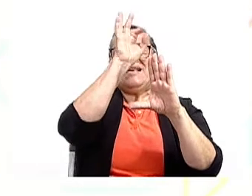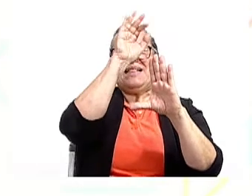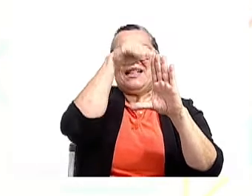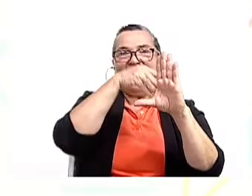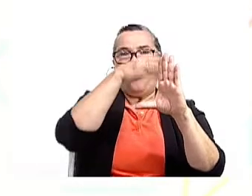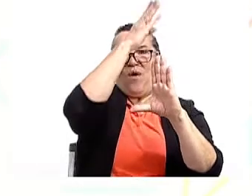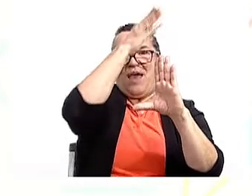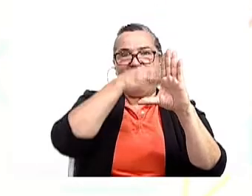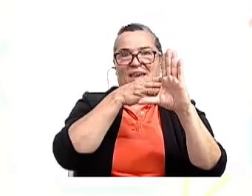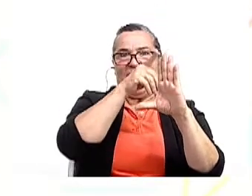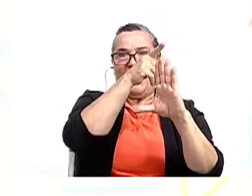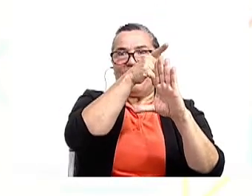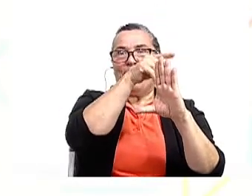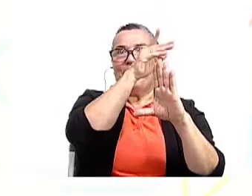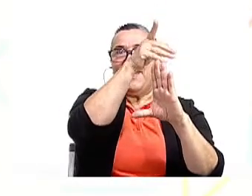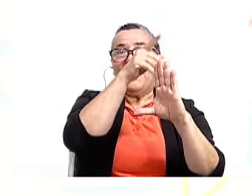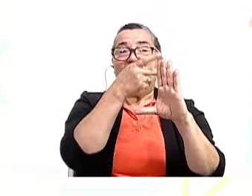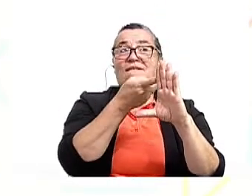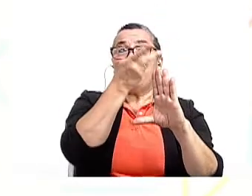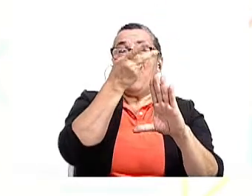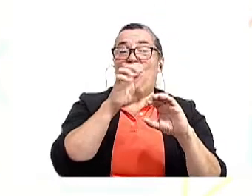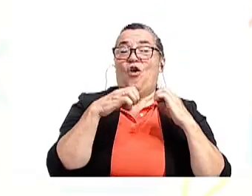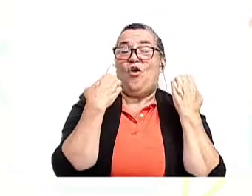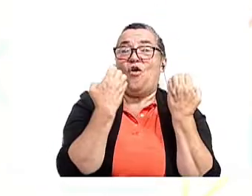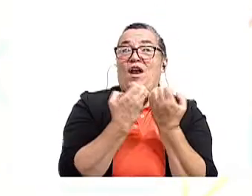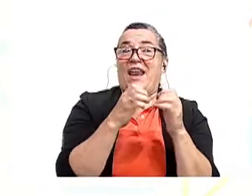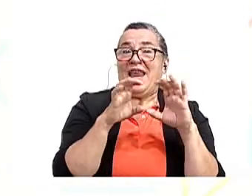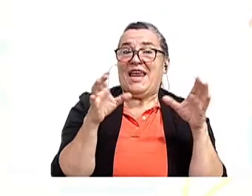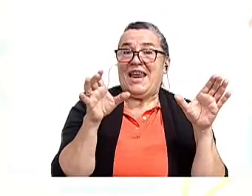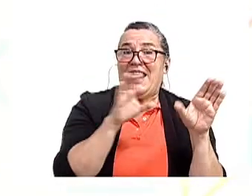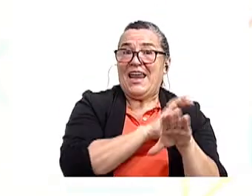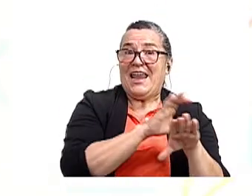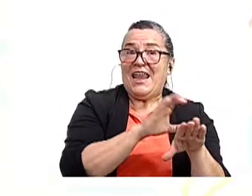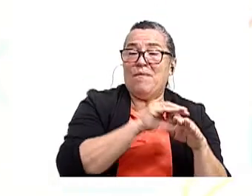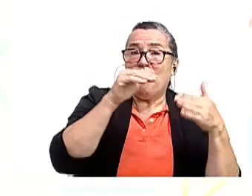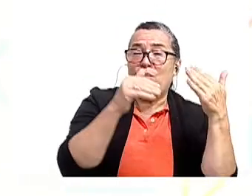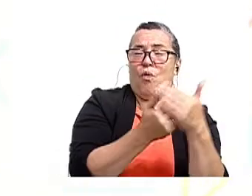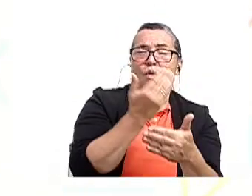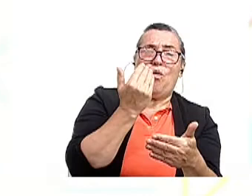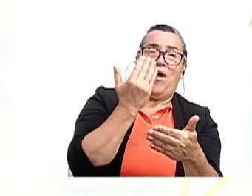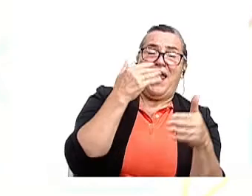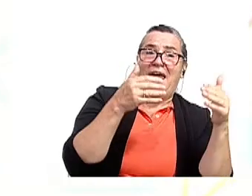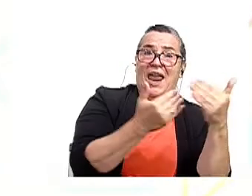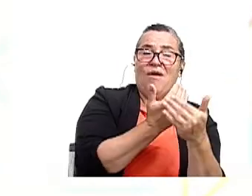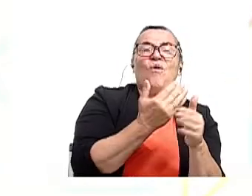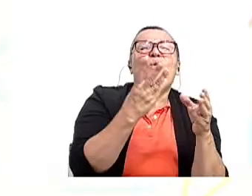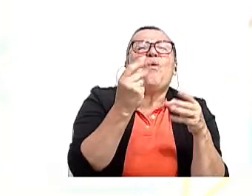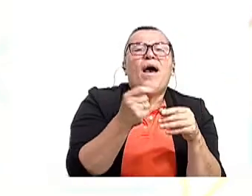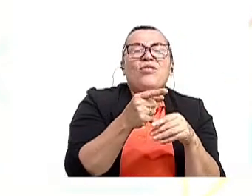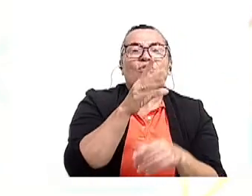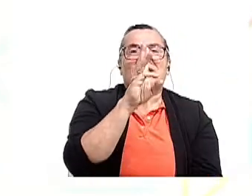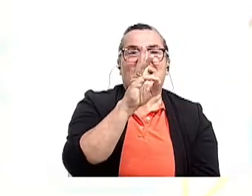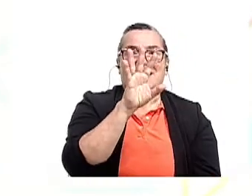hoy. Por lo tanto, el valor del equipo de cómputo cuando era nuevo fue de ¿cuánto?